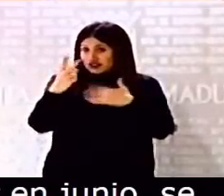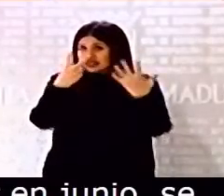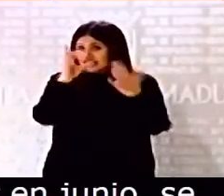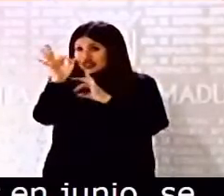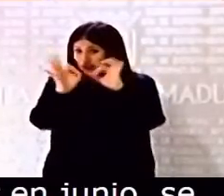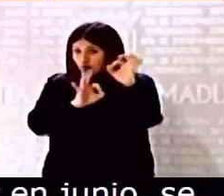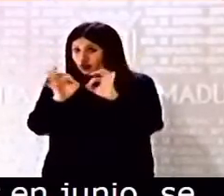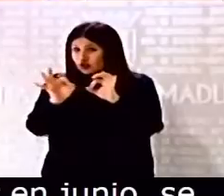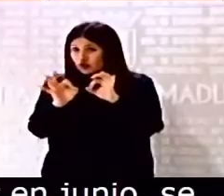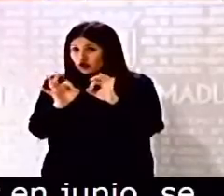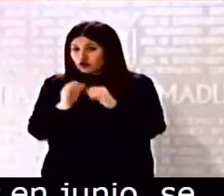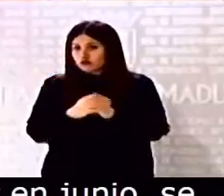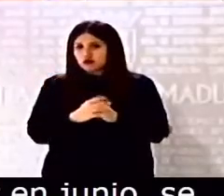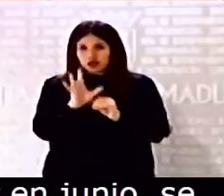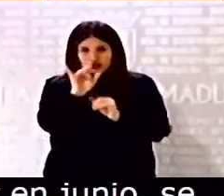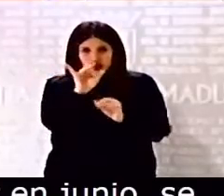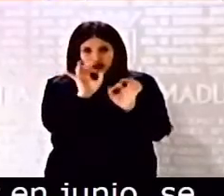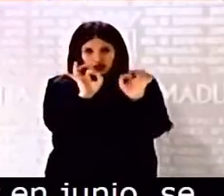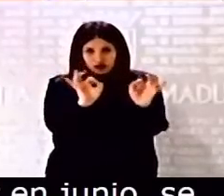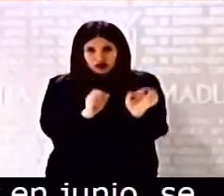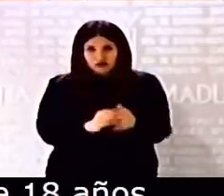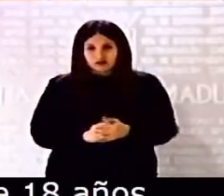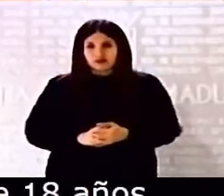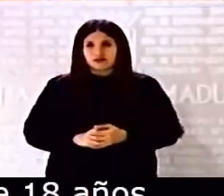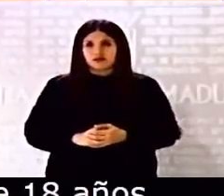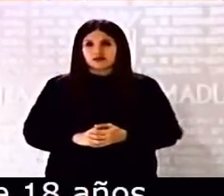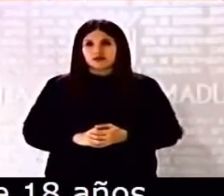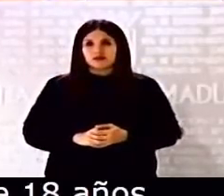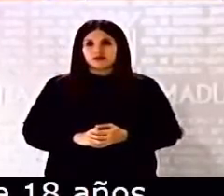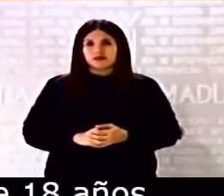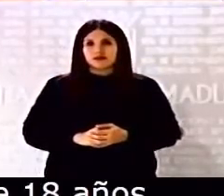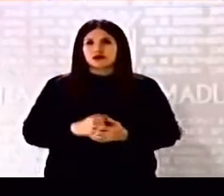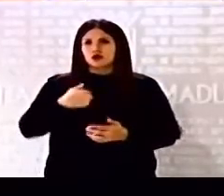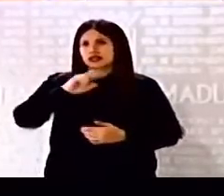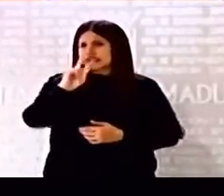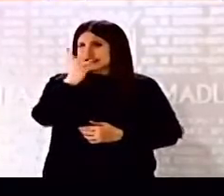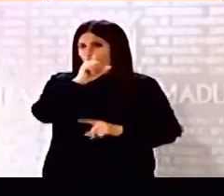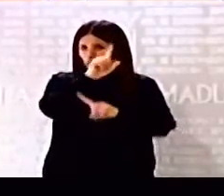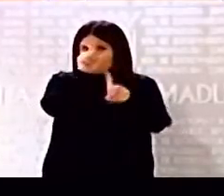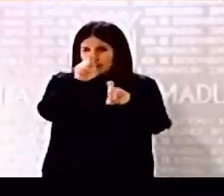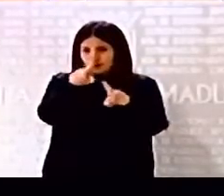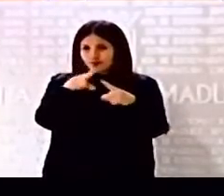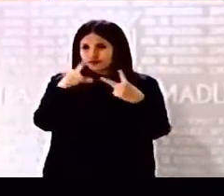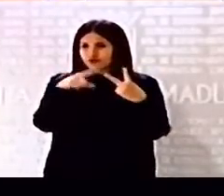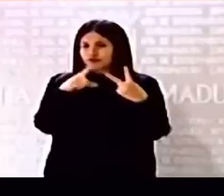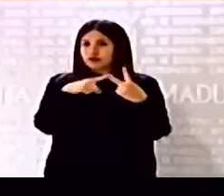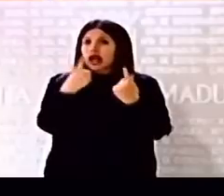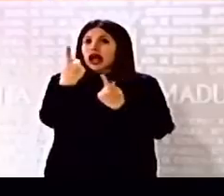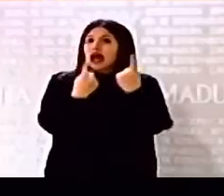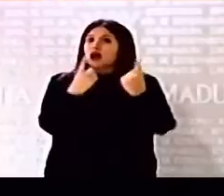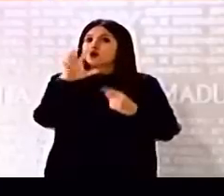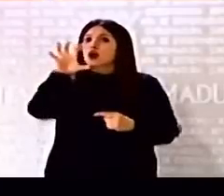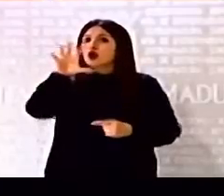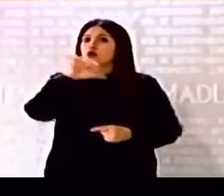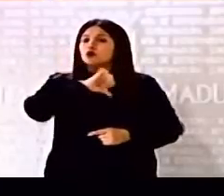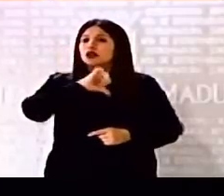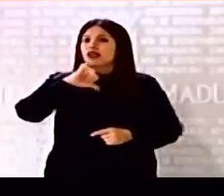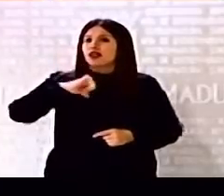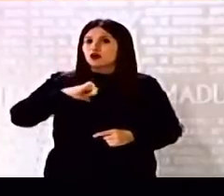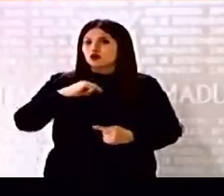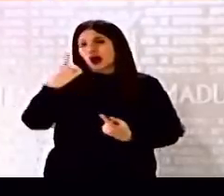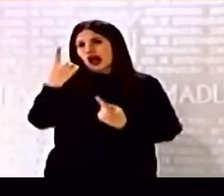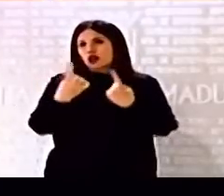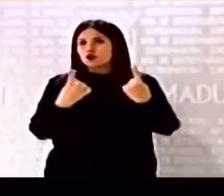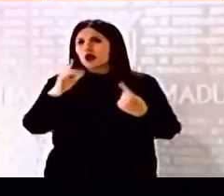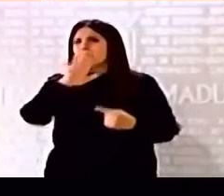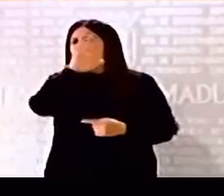Sí, sí. ¿Es eso? Sí, sí. Y mi segunda cuestión es, algunas comunidades autónomas, al